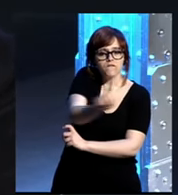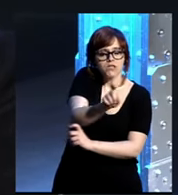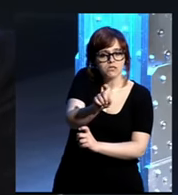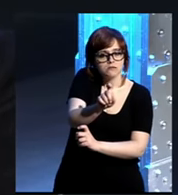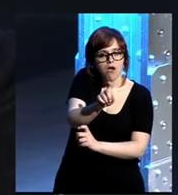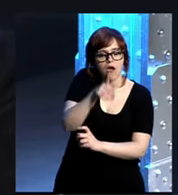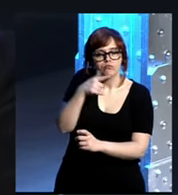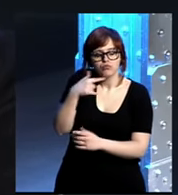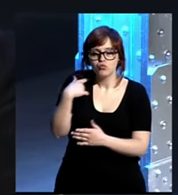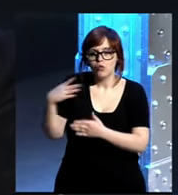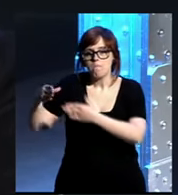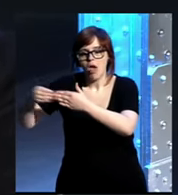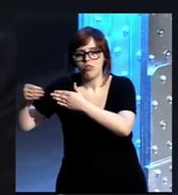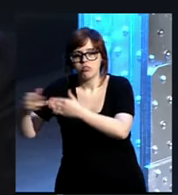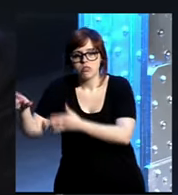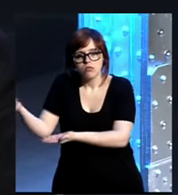va.